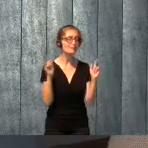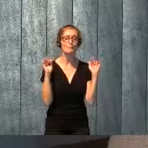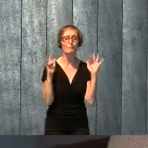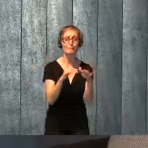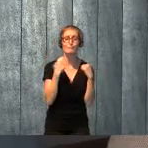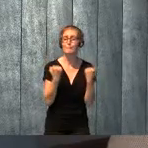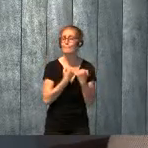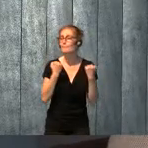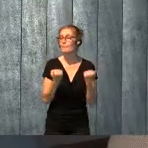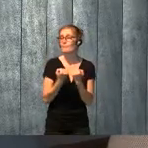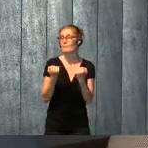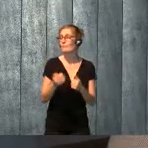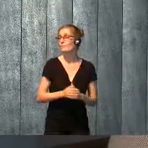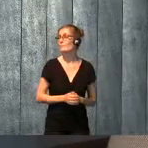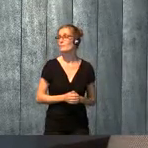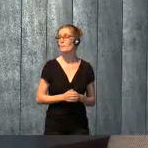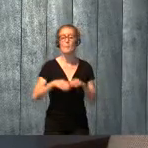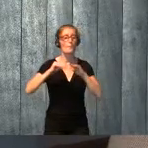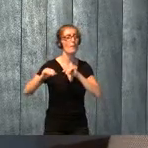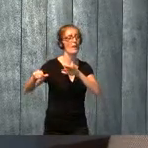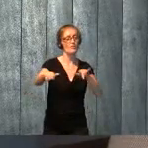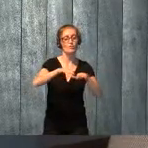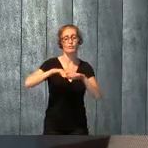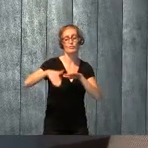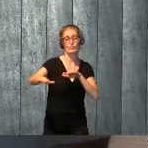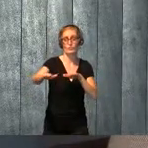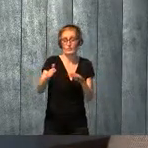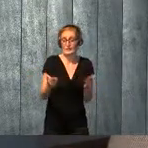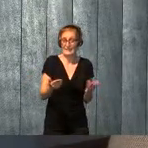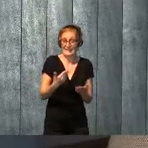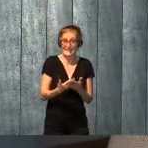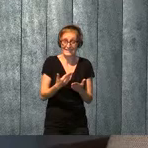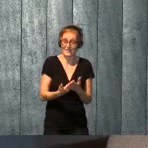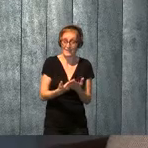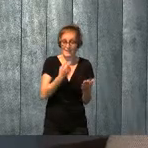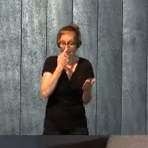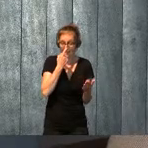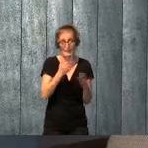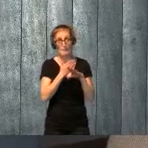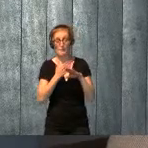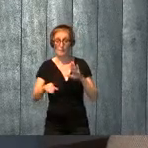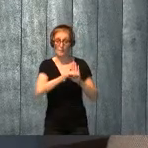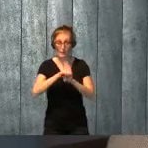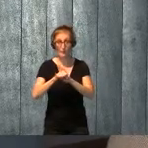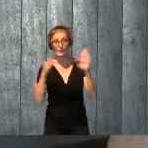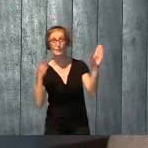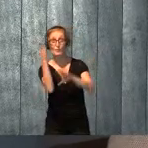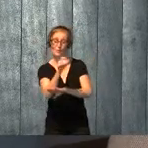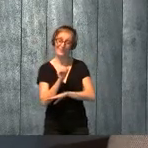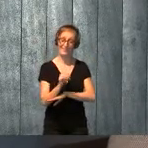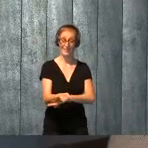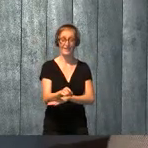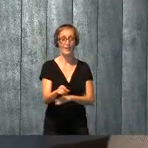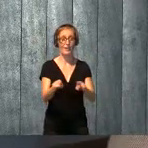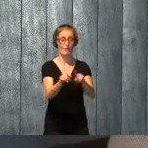playas urbanas sean también protagonistas de ese futuro de Bilbao. Un anillo verde donde